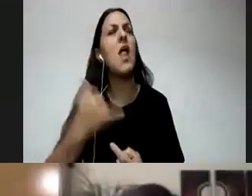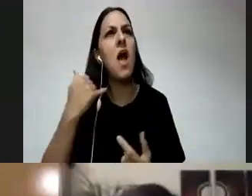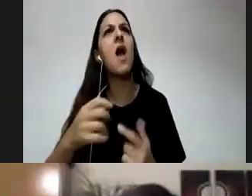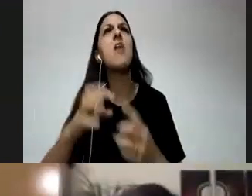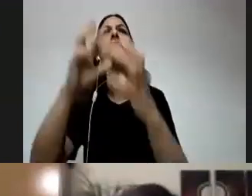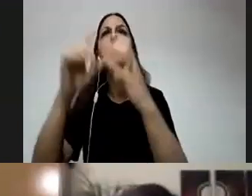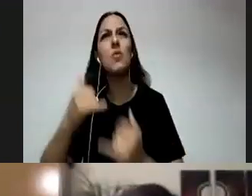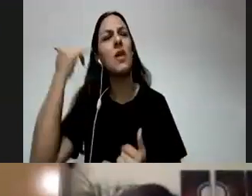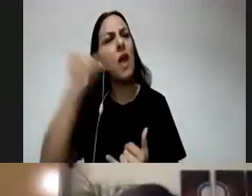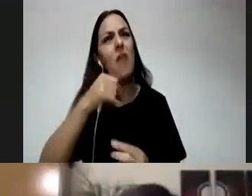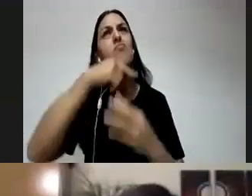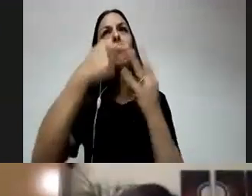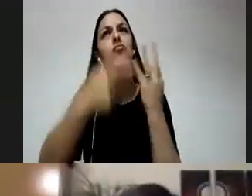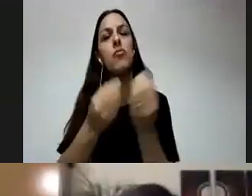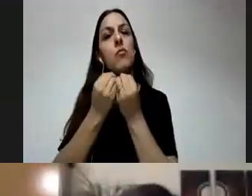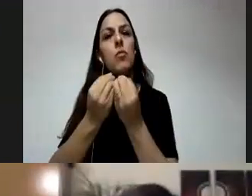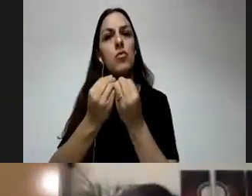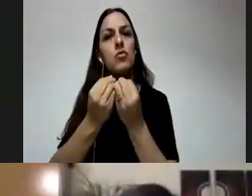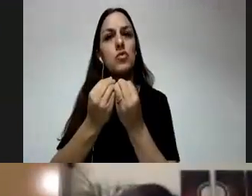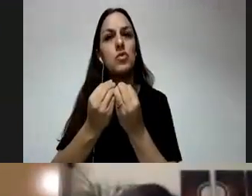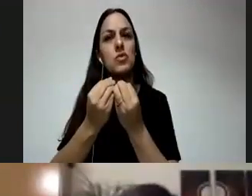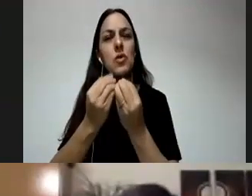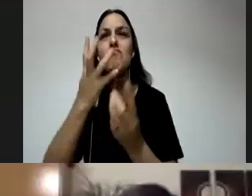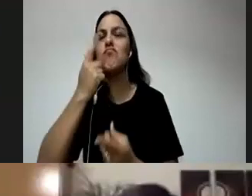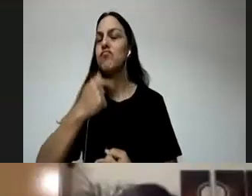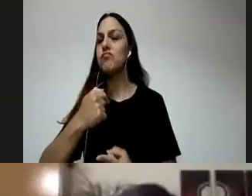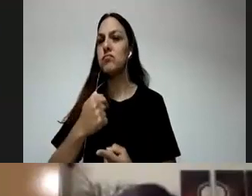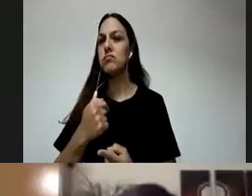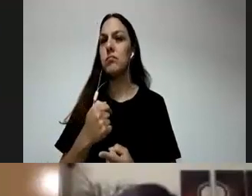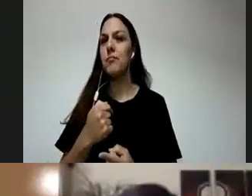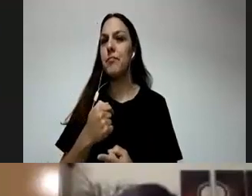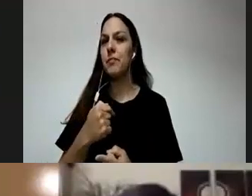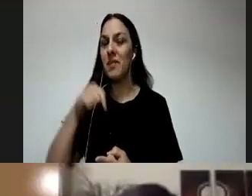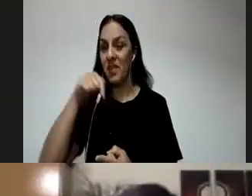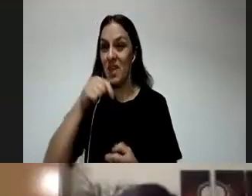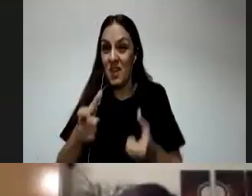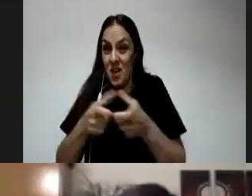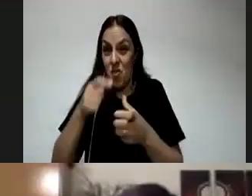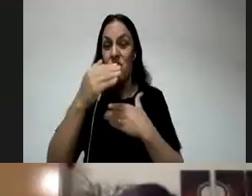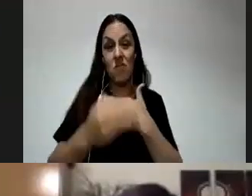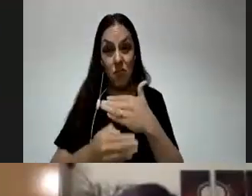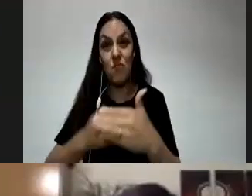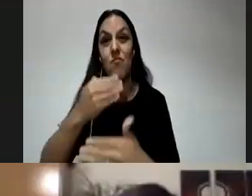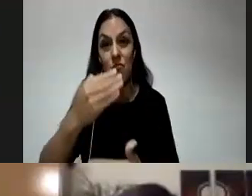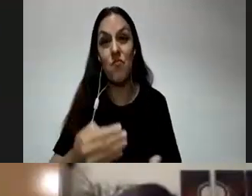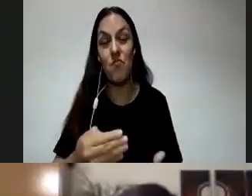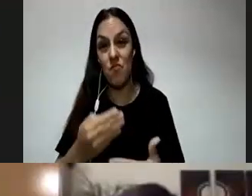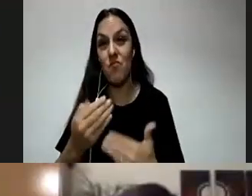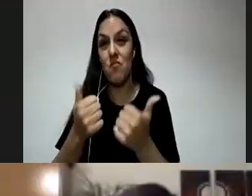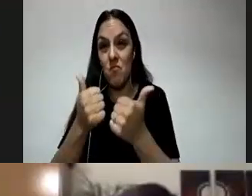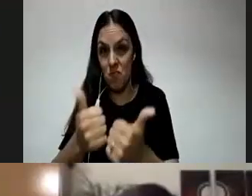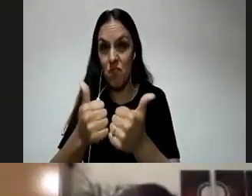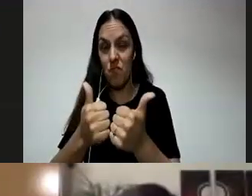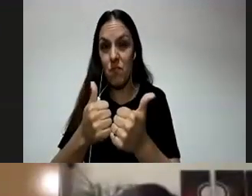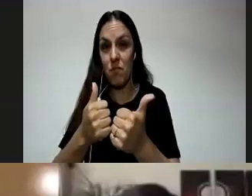la verdad que es una alegría que esto fuese avanzando, que tome este cariz, desde la institución que